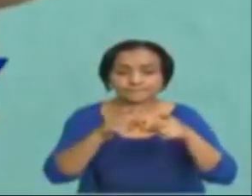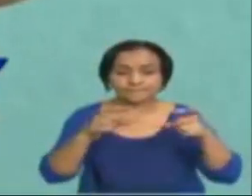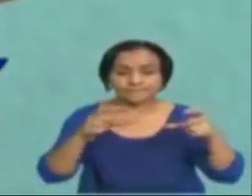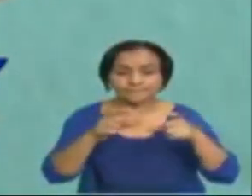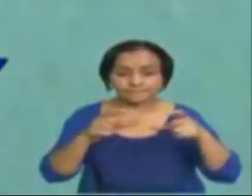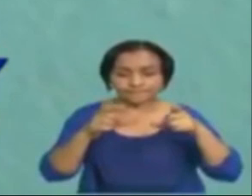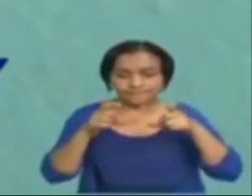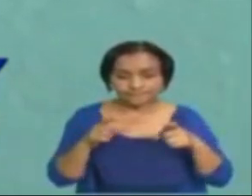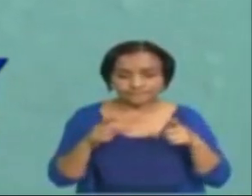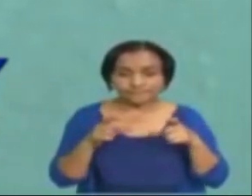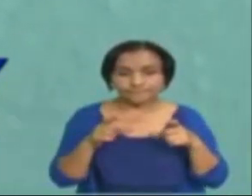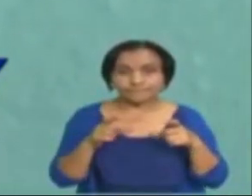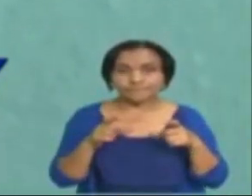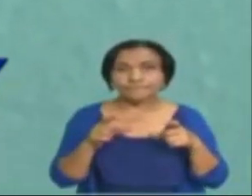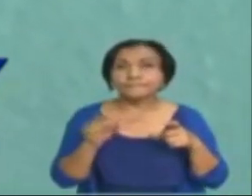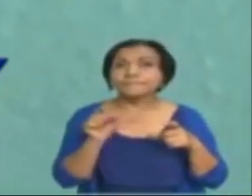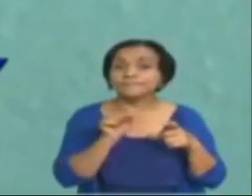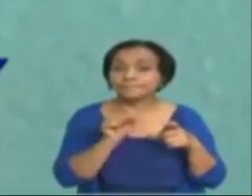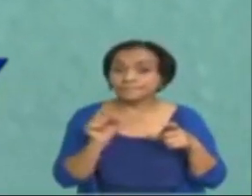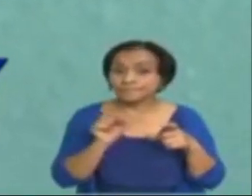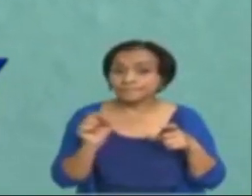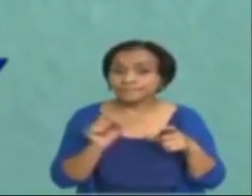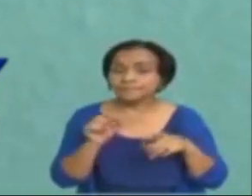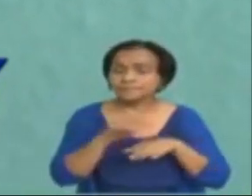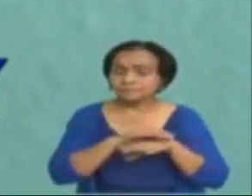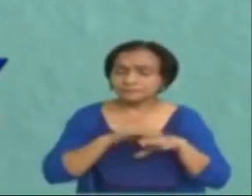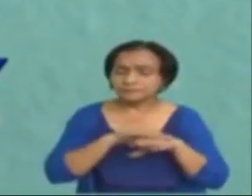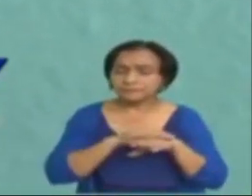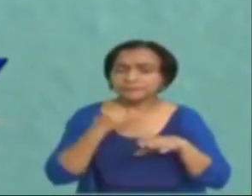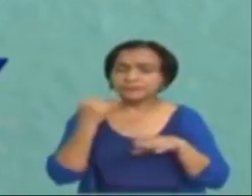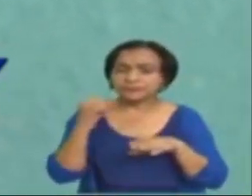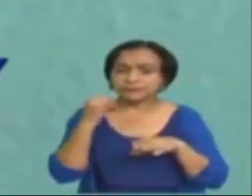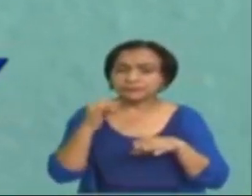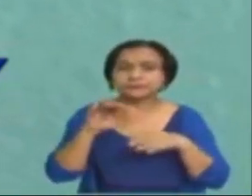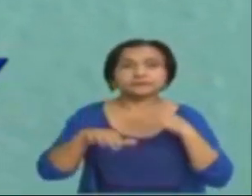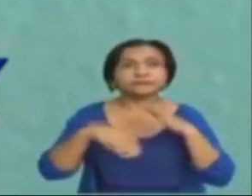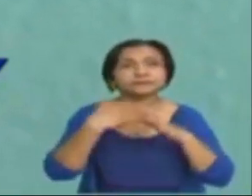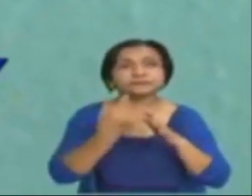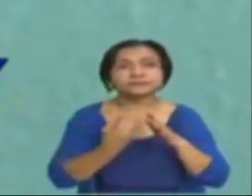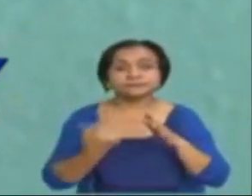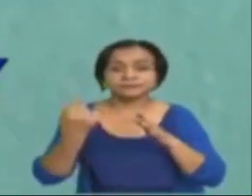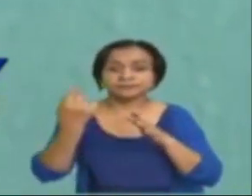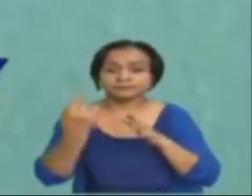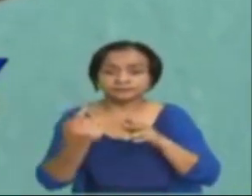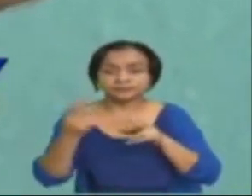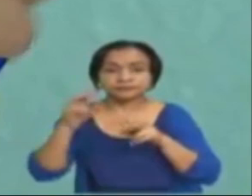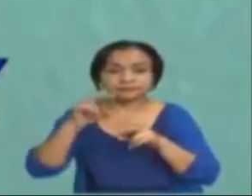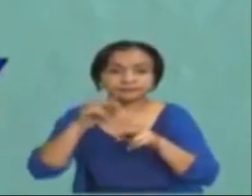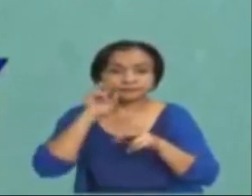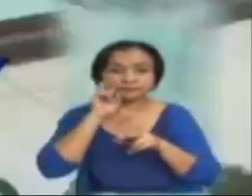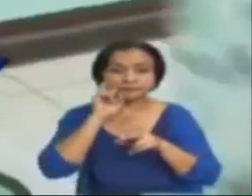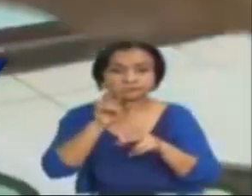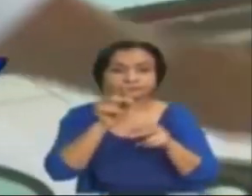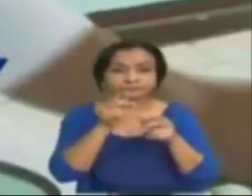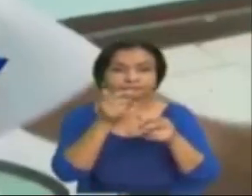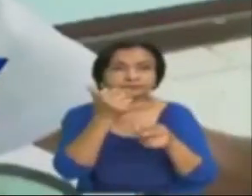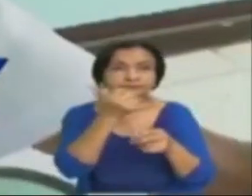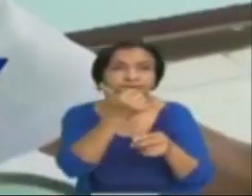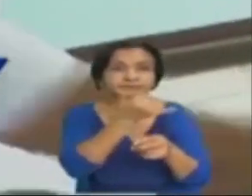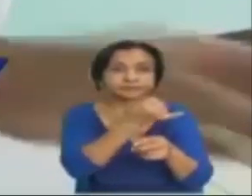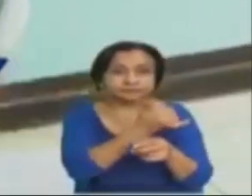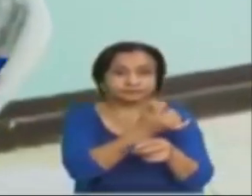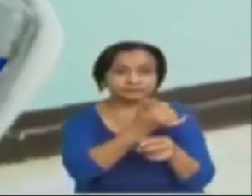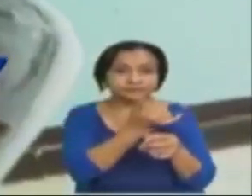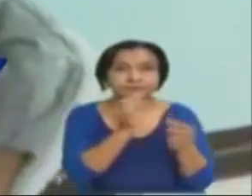tengo, la cantidad de puestos de salud son 1.800 puestos de vacunación en todo el país, los